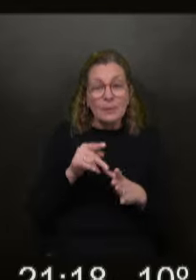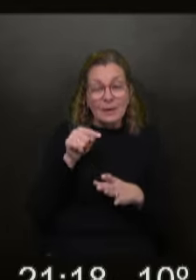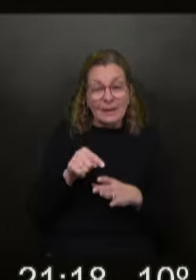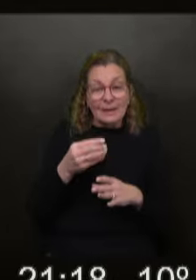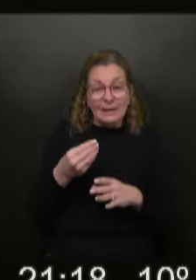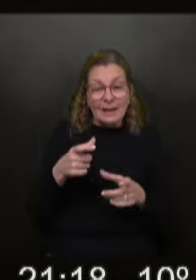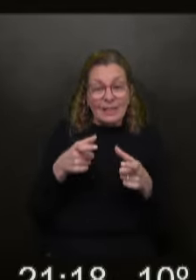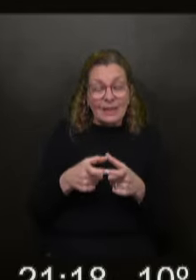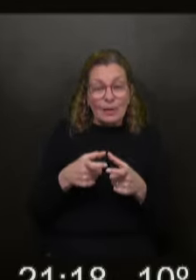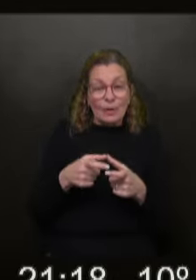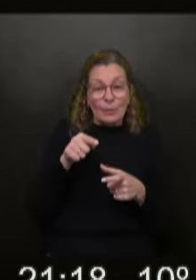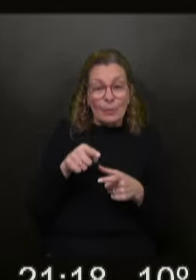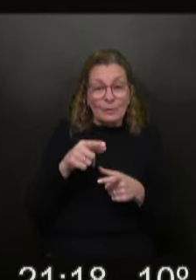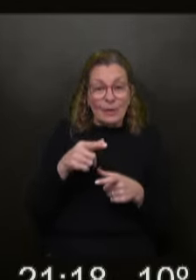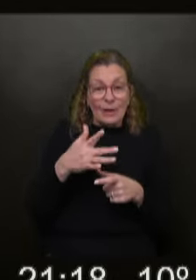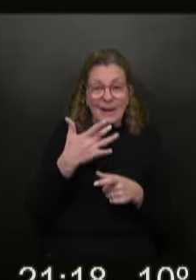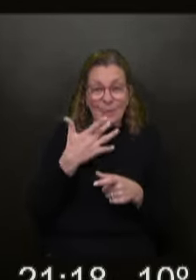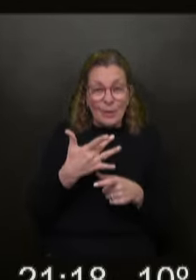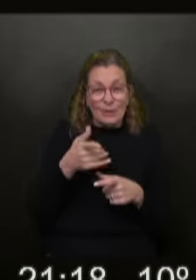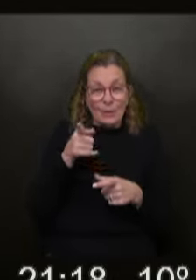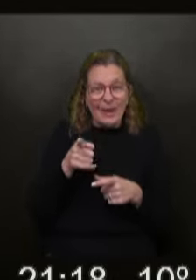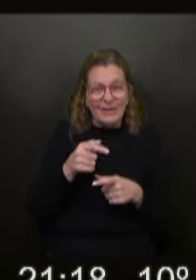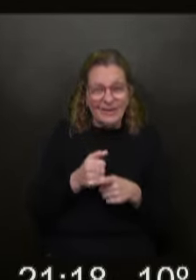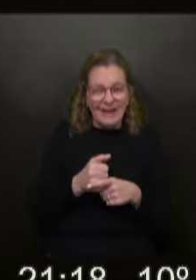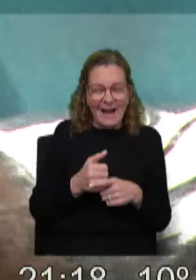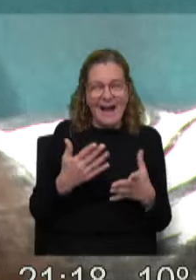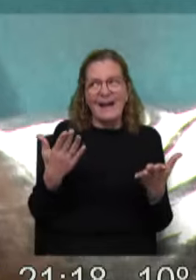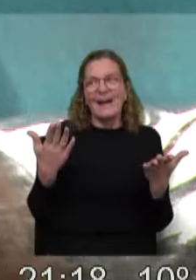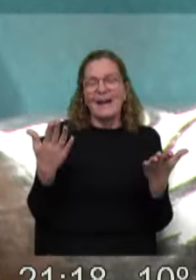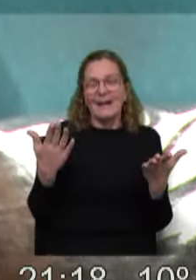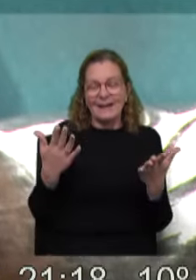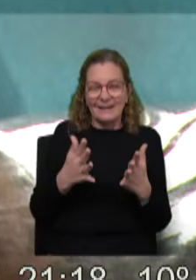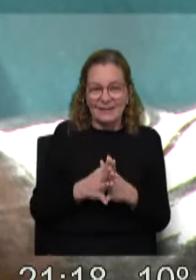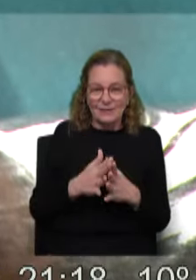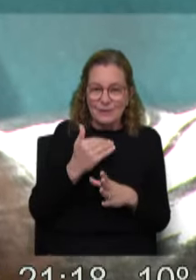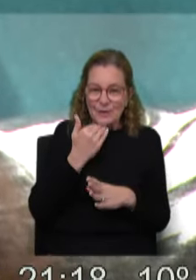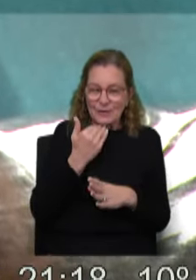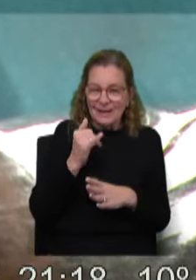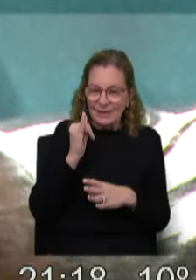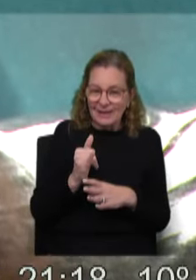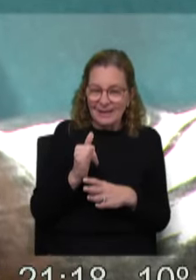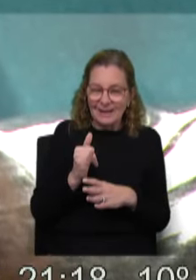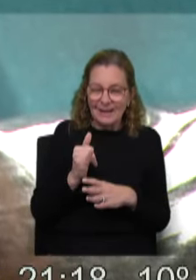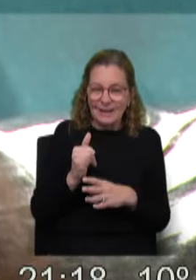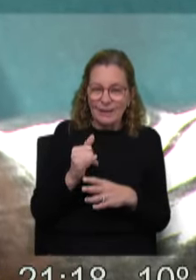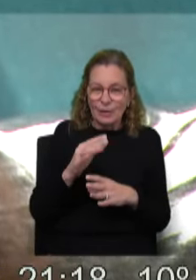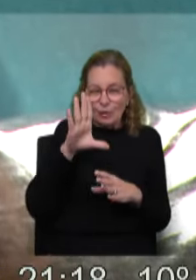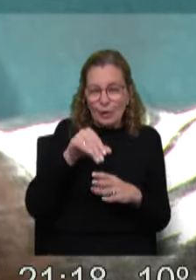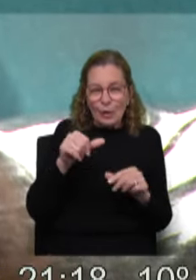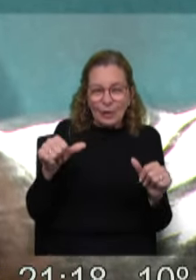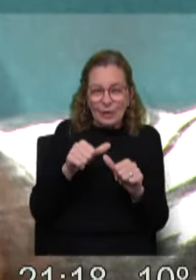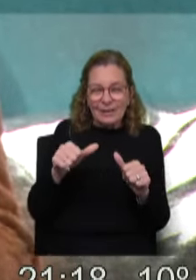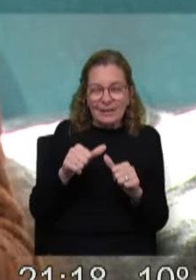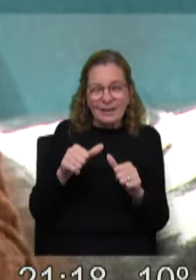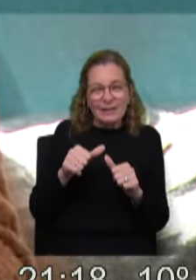¿Qué disco tuyo sigue siendo increíble? Bah, bueno, increíble. No, increíble, no sé. Lo que sí que todos los hice con...